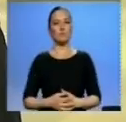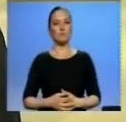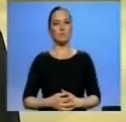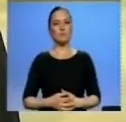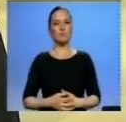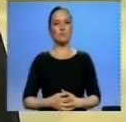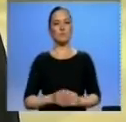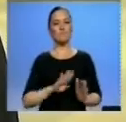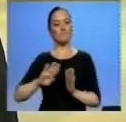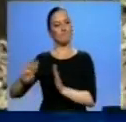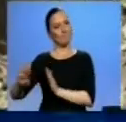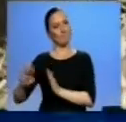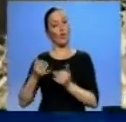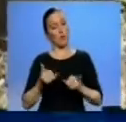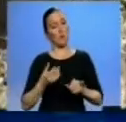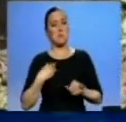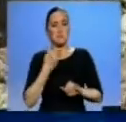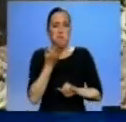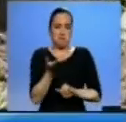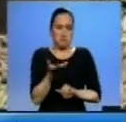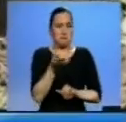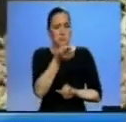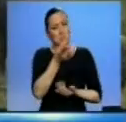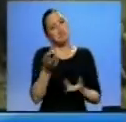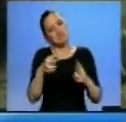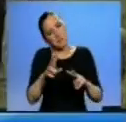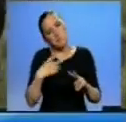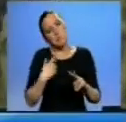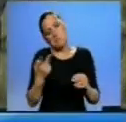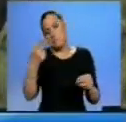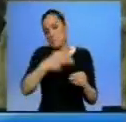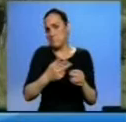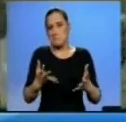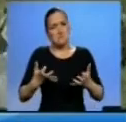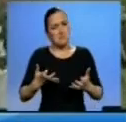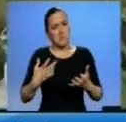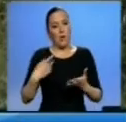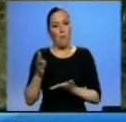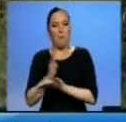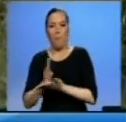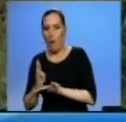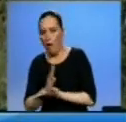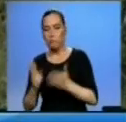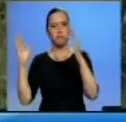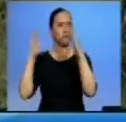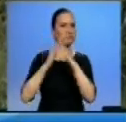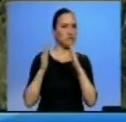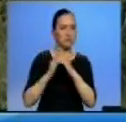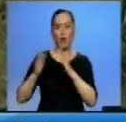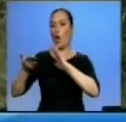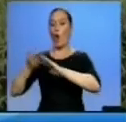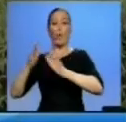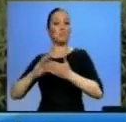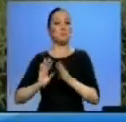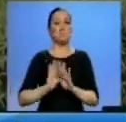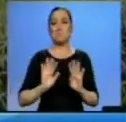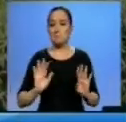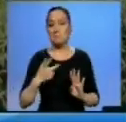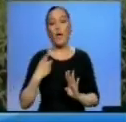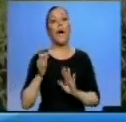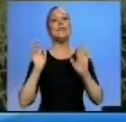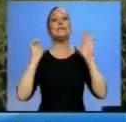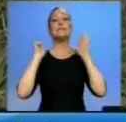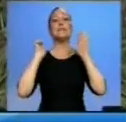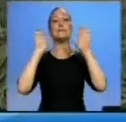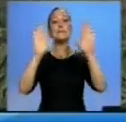ahora les contamos que usted también puede ser parte de este récord Guinness desde su barrio, desde su casa, desde su comunidad. Lo que tiene que hacer es este 16 de